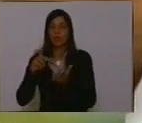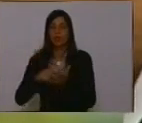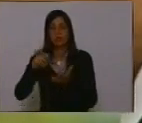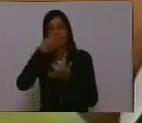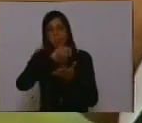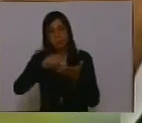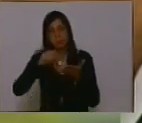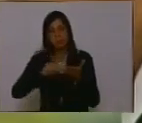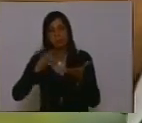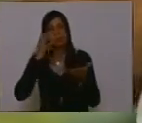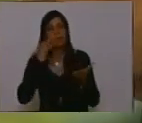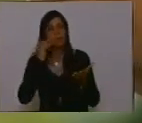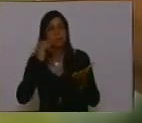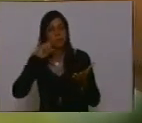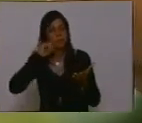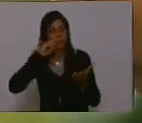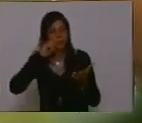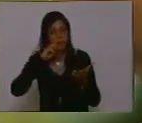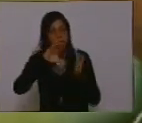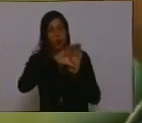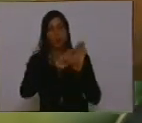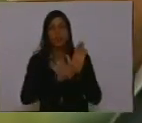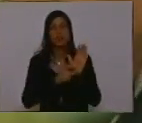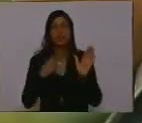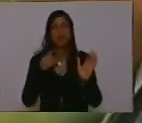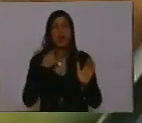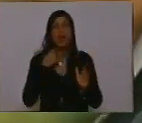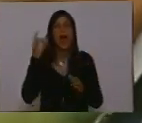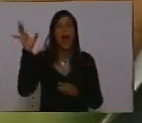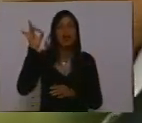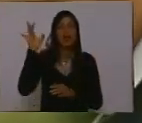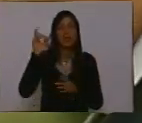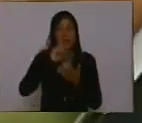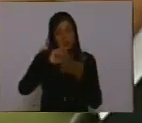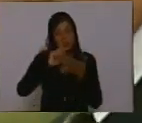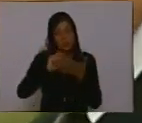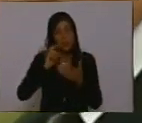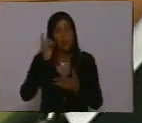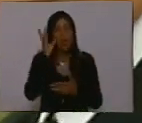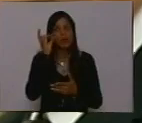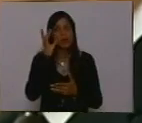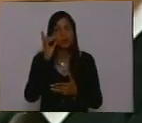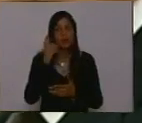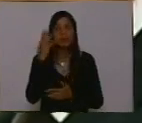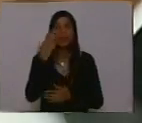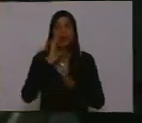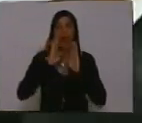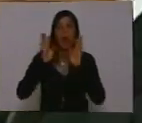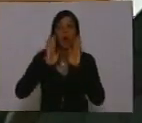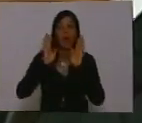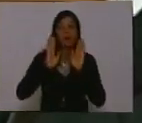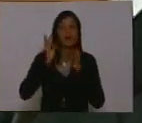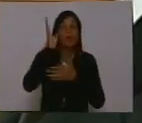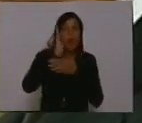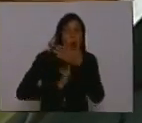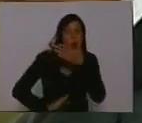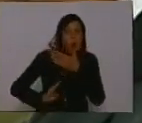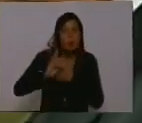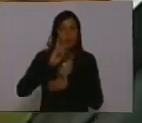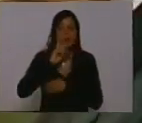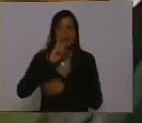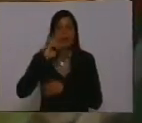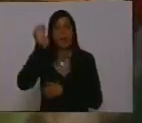la constitución anterior, de verdad lo confieso con humildad, nunca